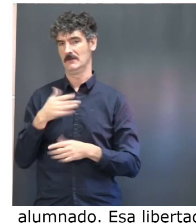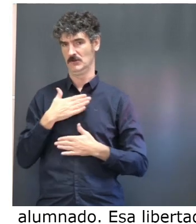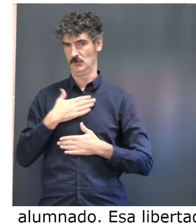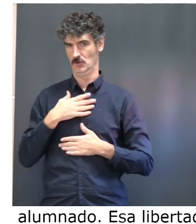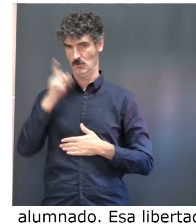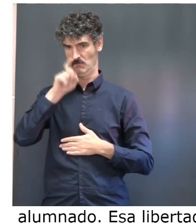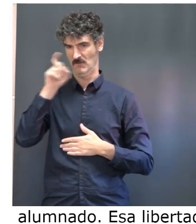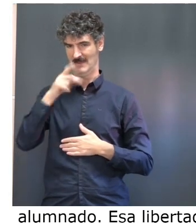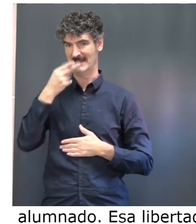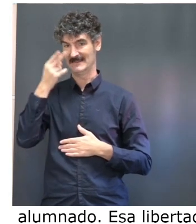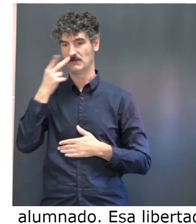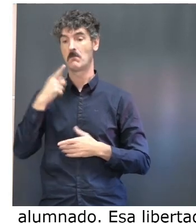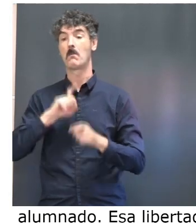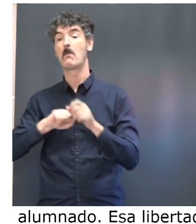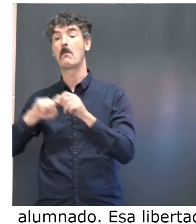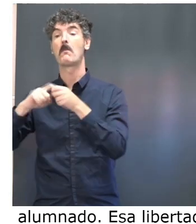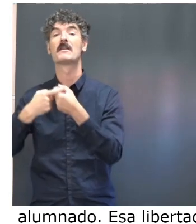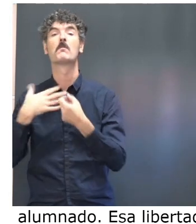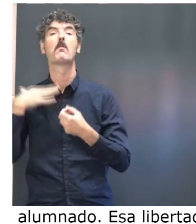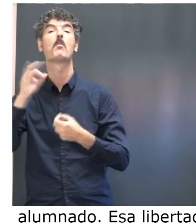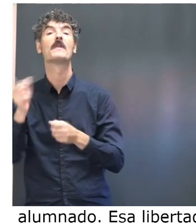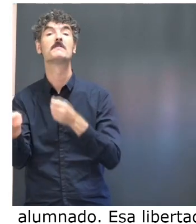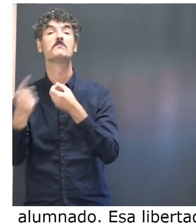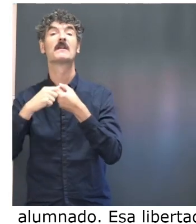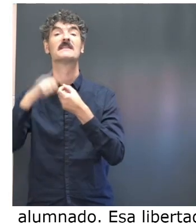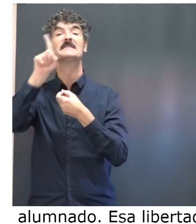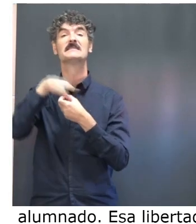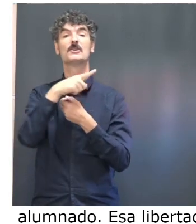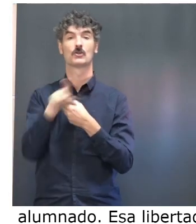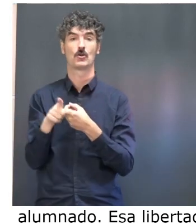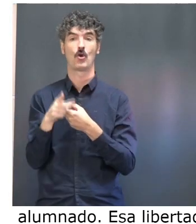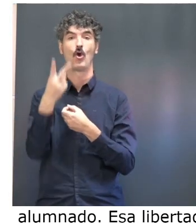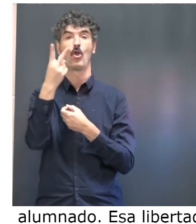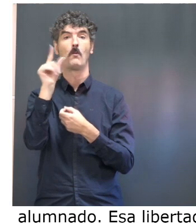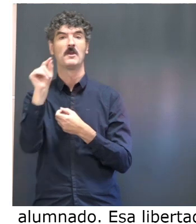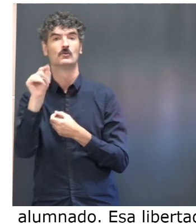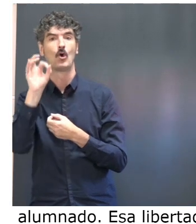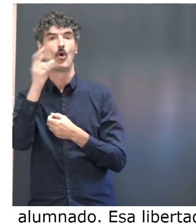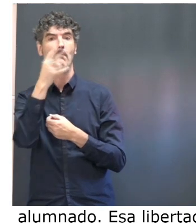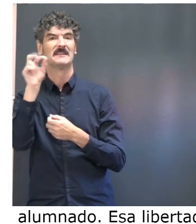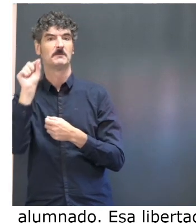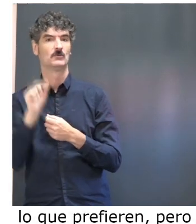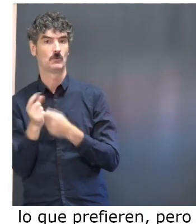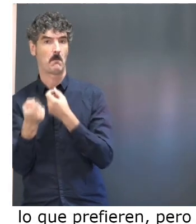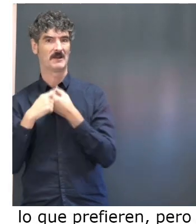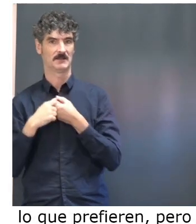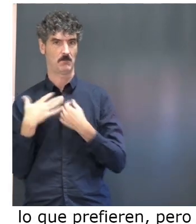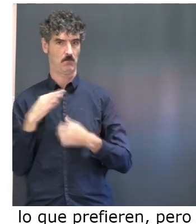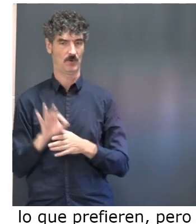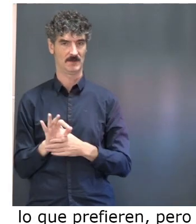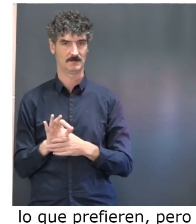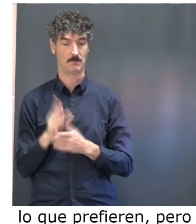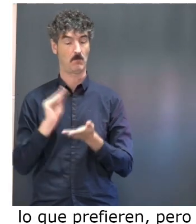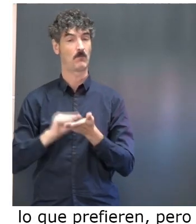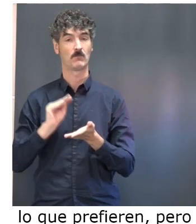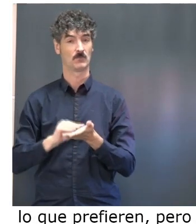esos intereses, pueden participar o no participar 2 minutos o 20 minutos. Y muchas